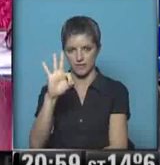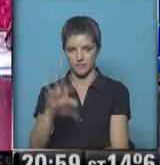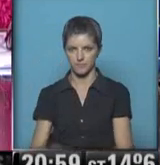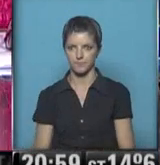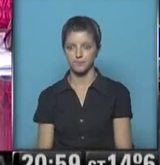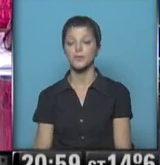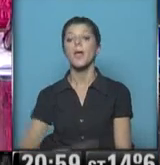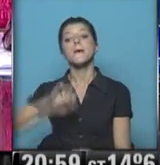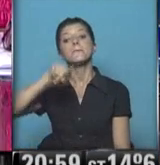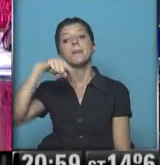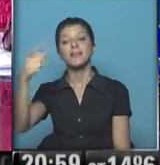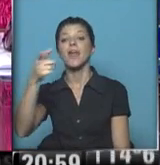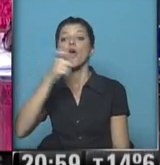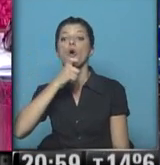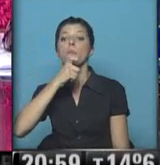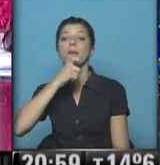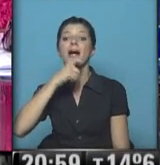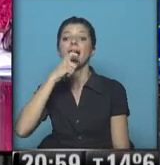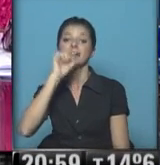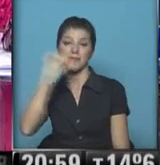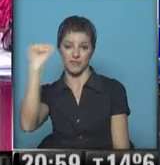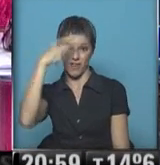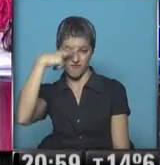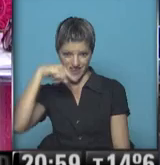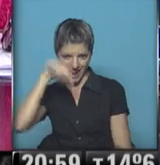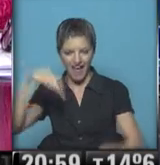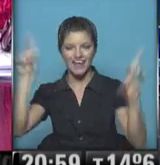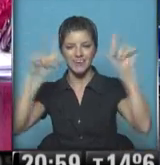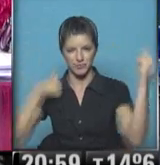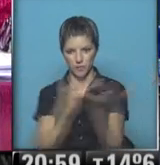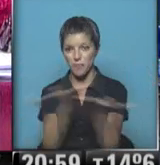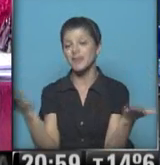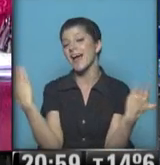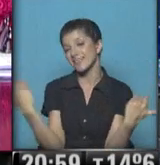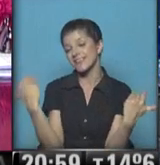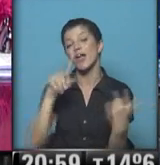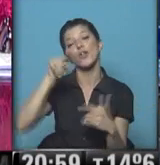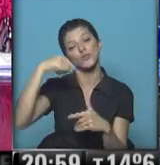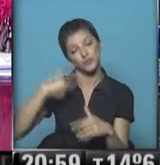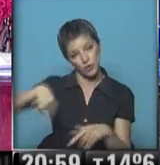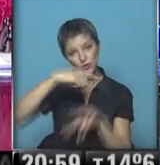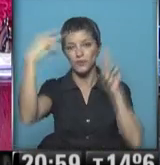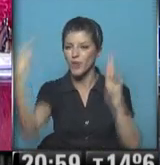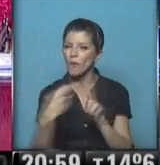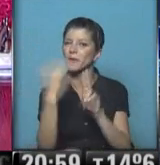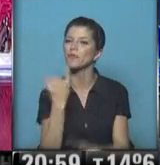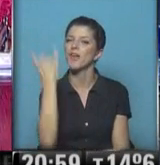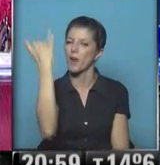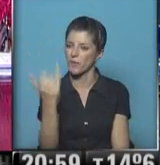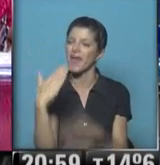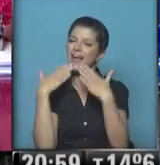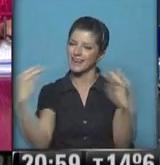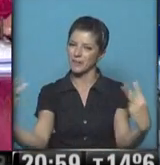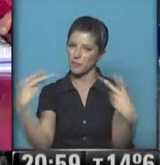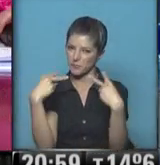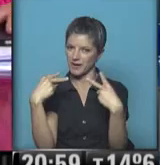mañana al final de la copa libertadores por la televisión pública de ella así que nuestro próximo encuentro será el próximo jueves muchas gracias por